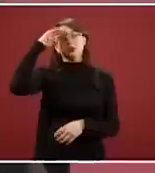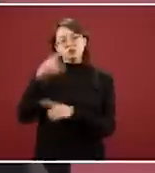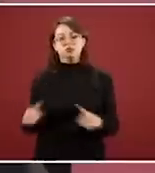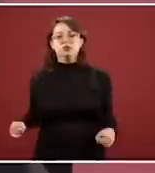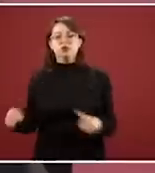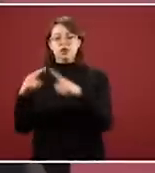iglesias,